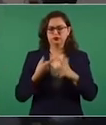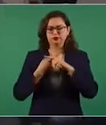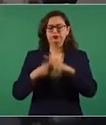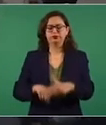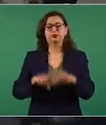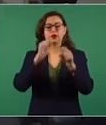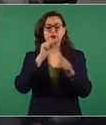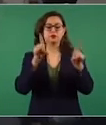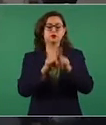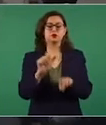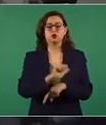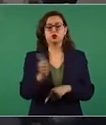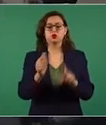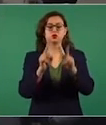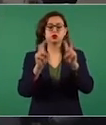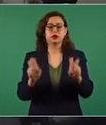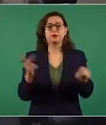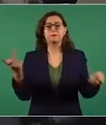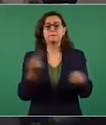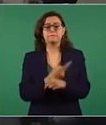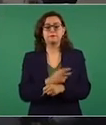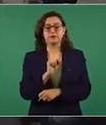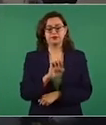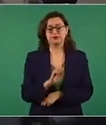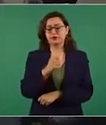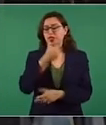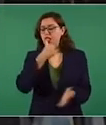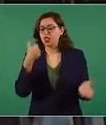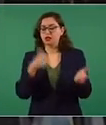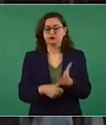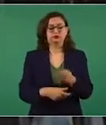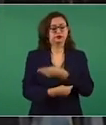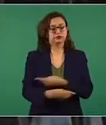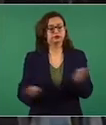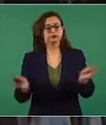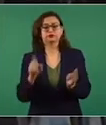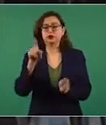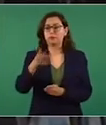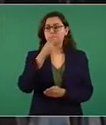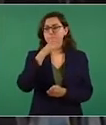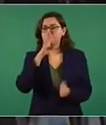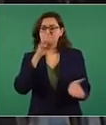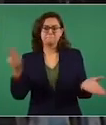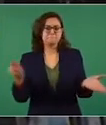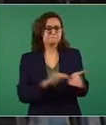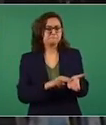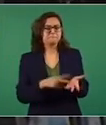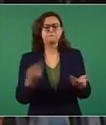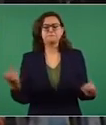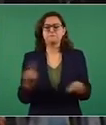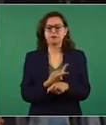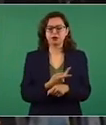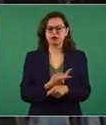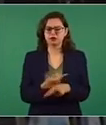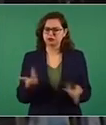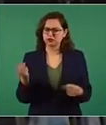mucha polémica esta carta responsiva que estableció la SEP como parte del decálogo. ¿El gobierno estaría dispuesto a